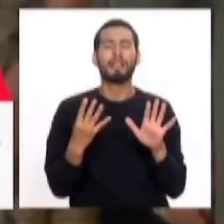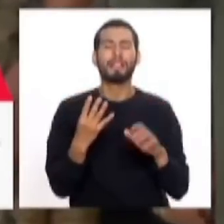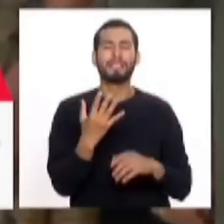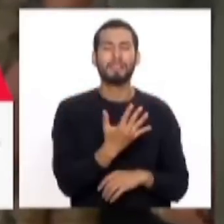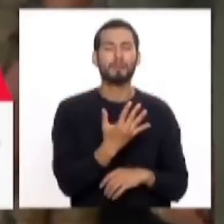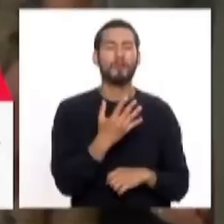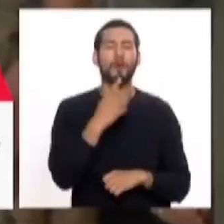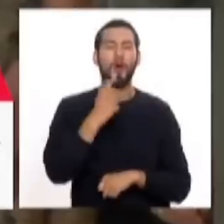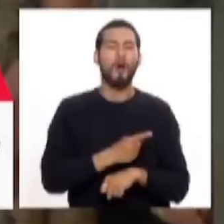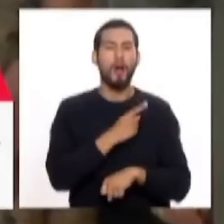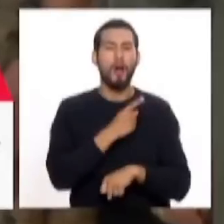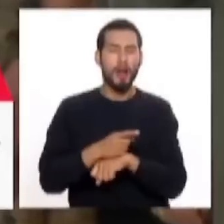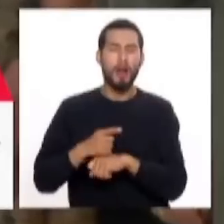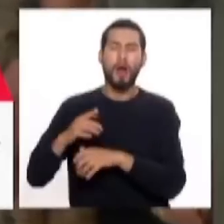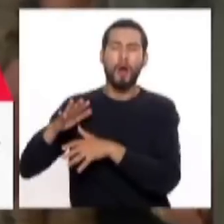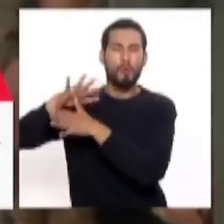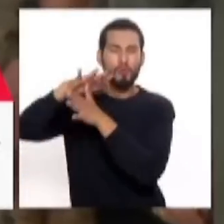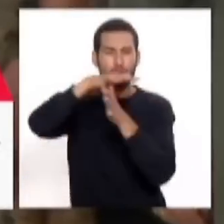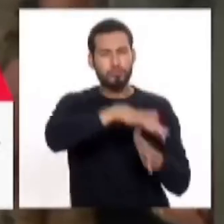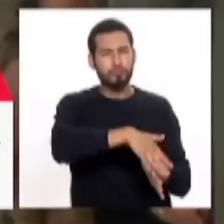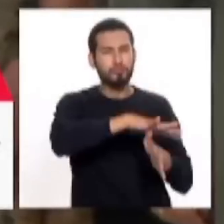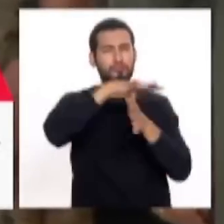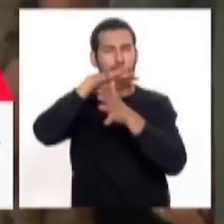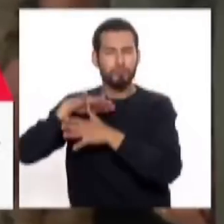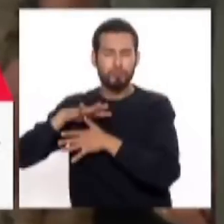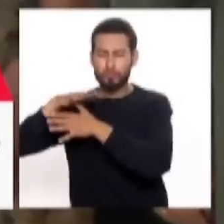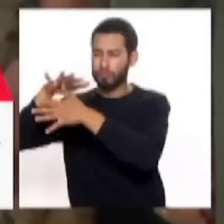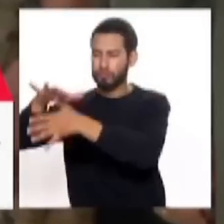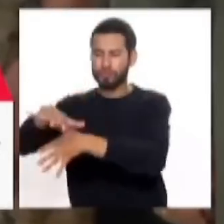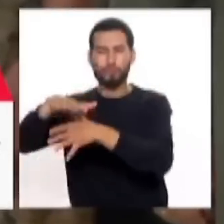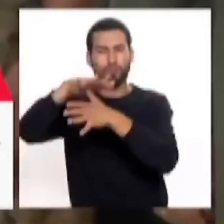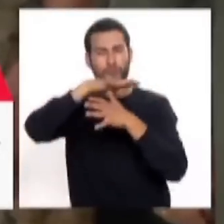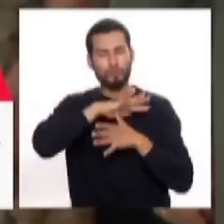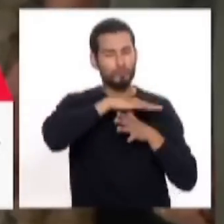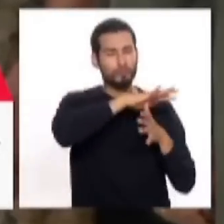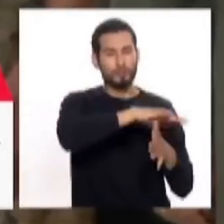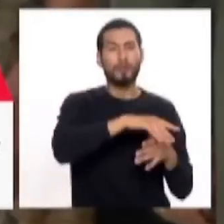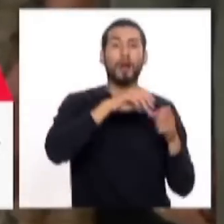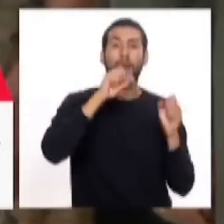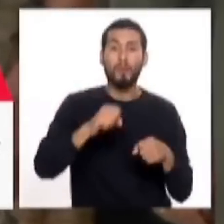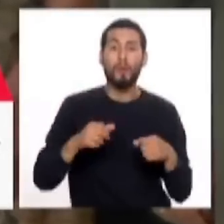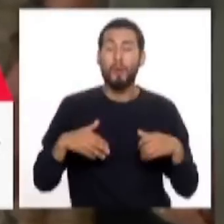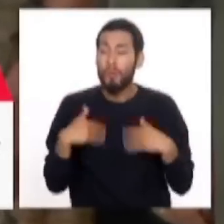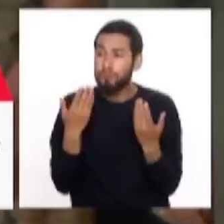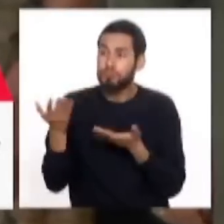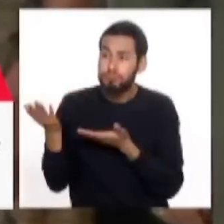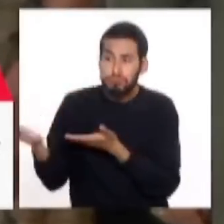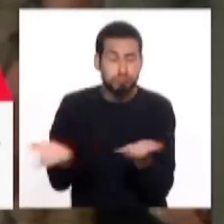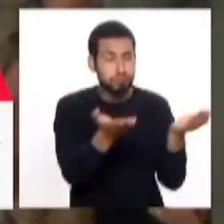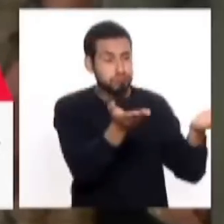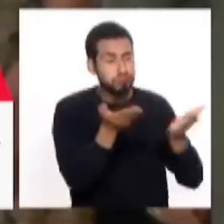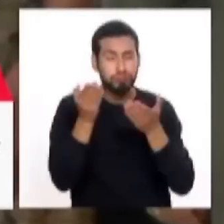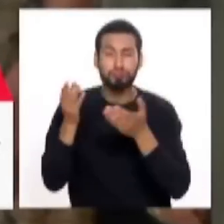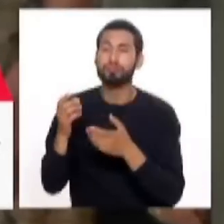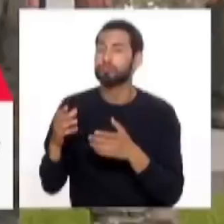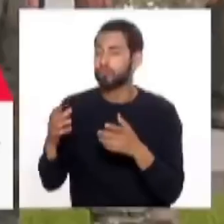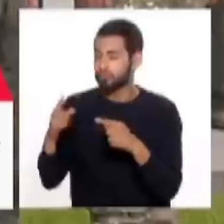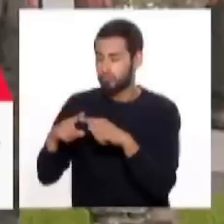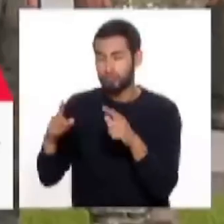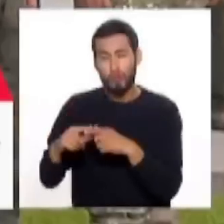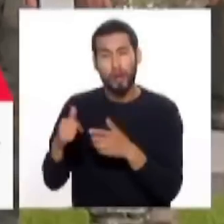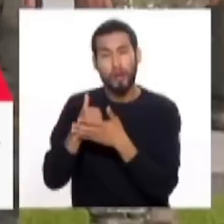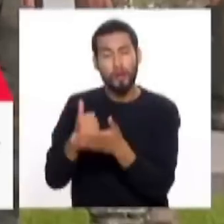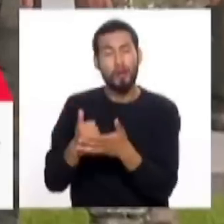vuelos que han servido para el rescate y evacuación de personas y el traslado de ayuda